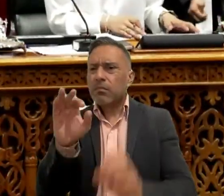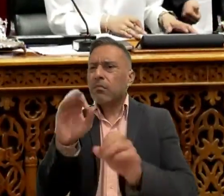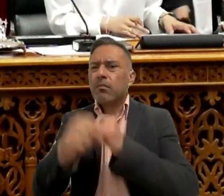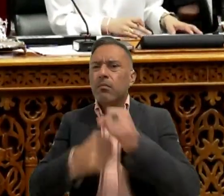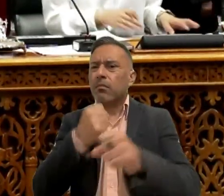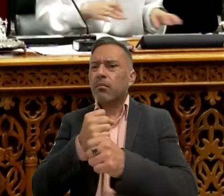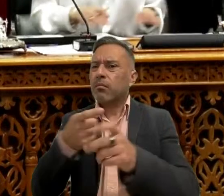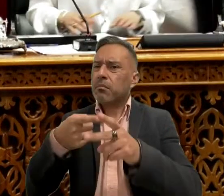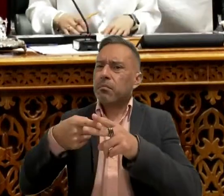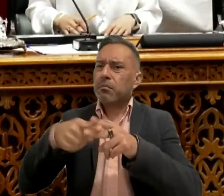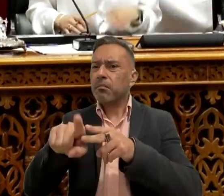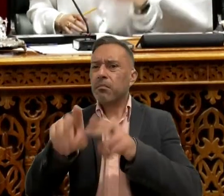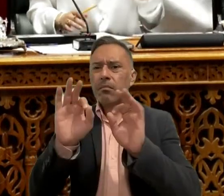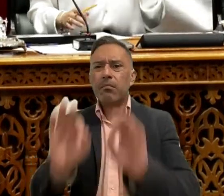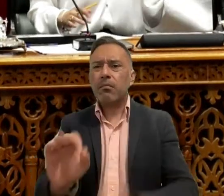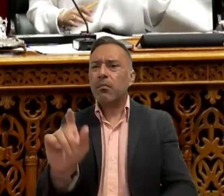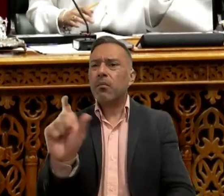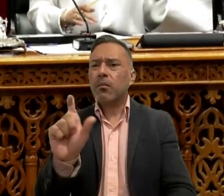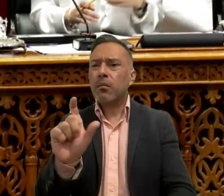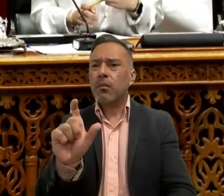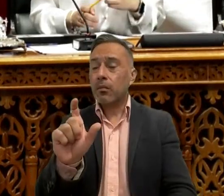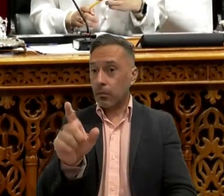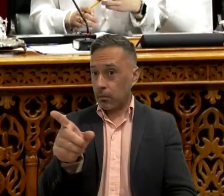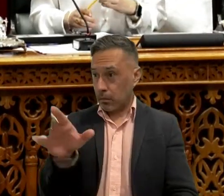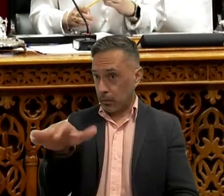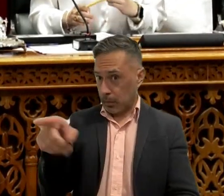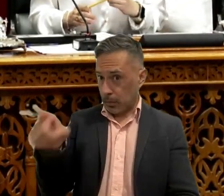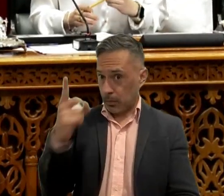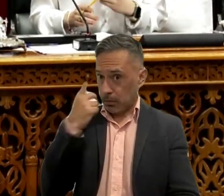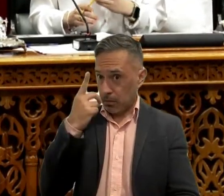pregunta de la diputada Mercedes?